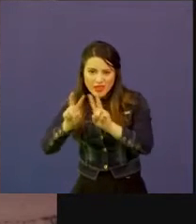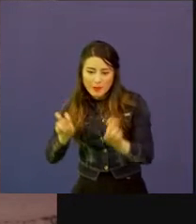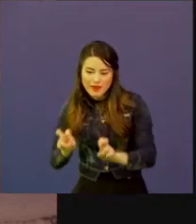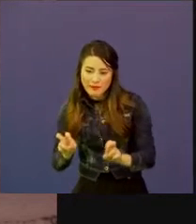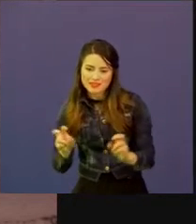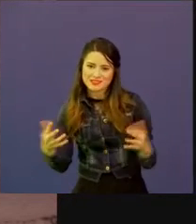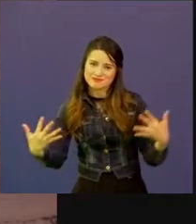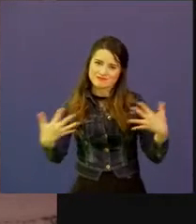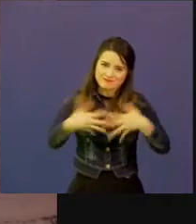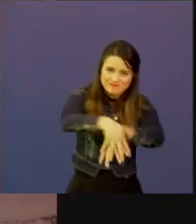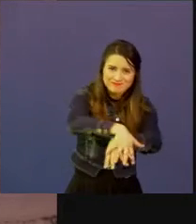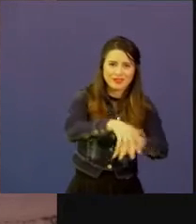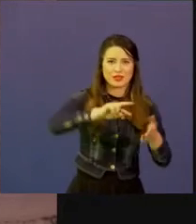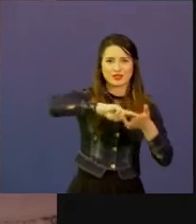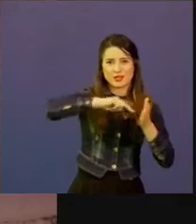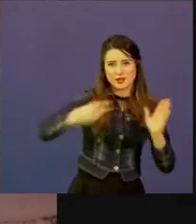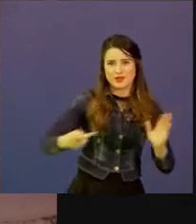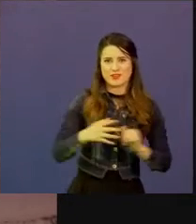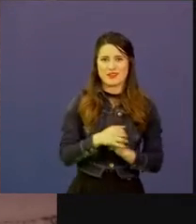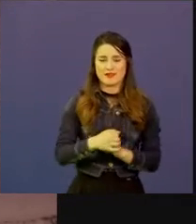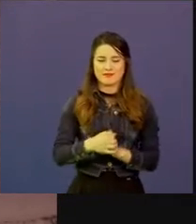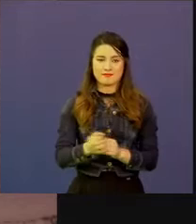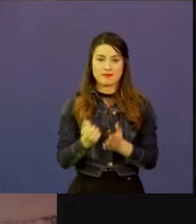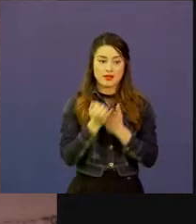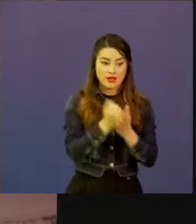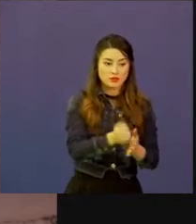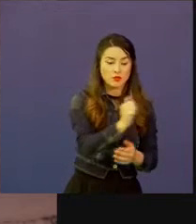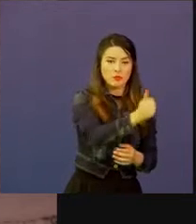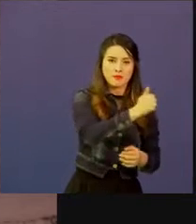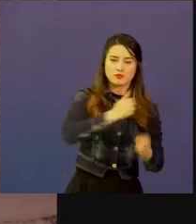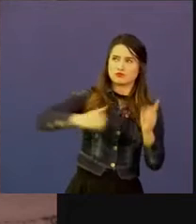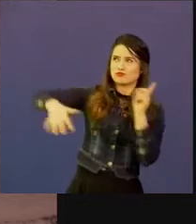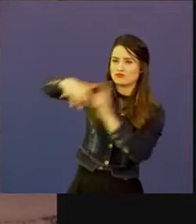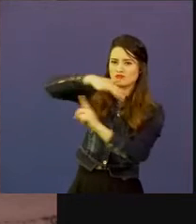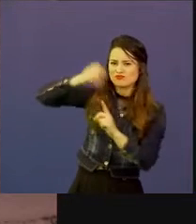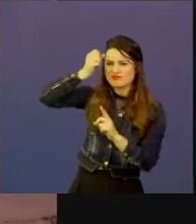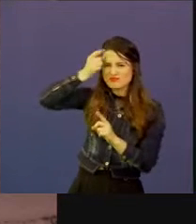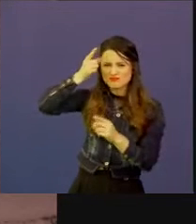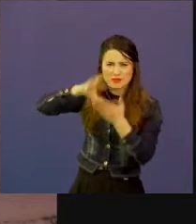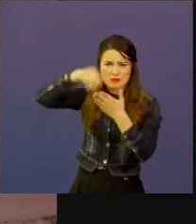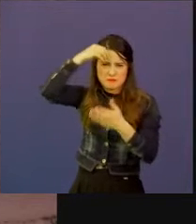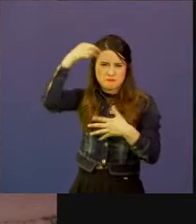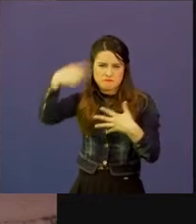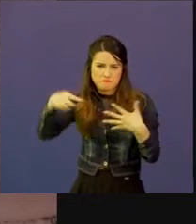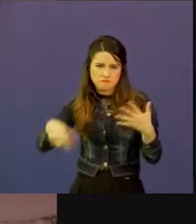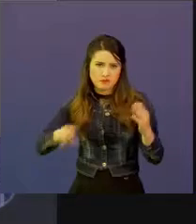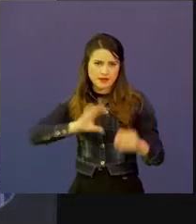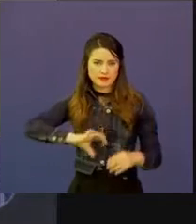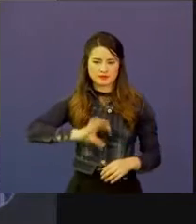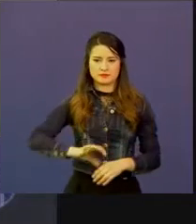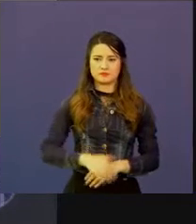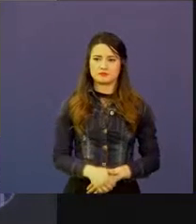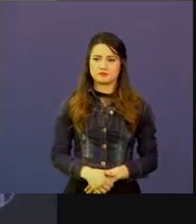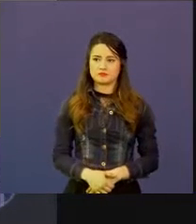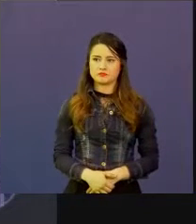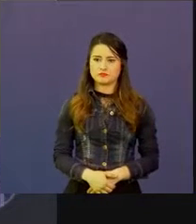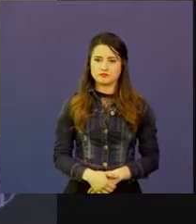participación activa, colaboración, aprendizaje en contexto, entre otras características.